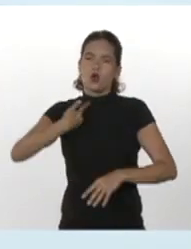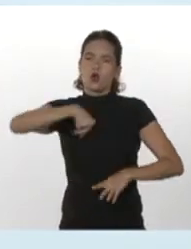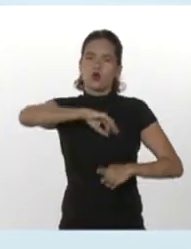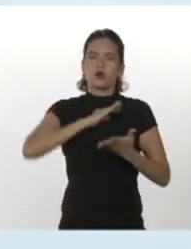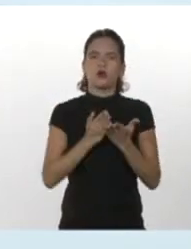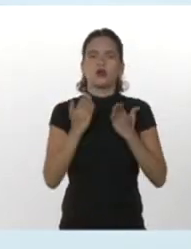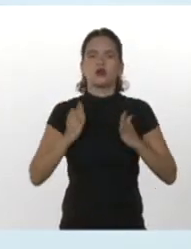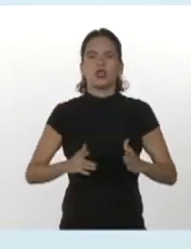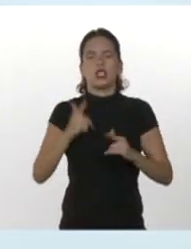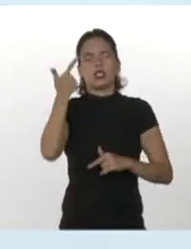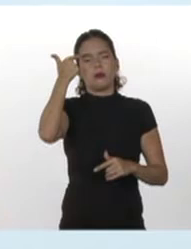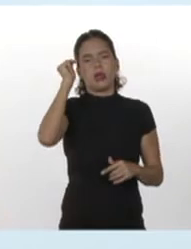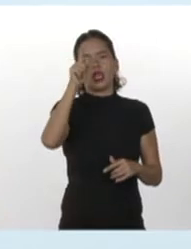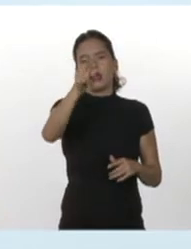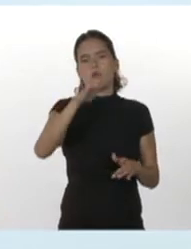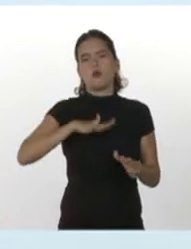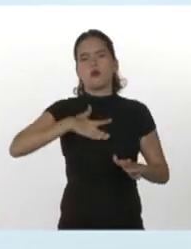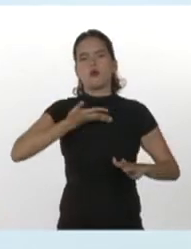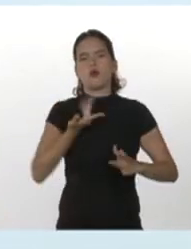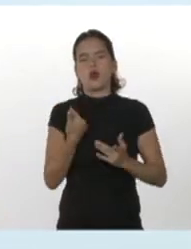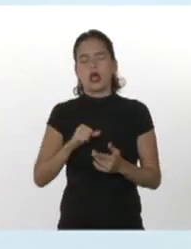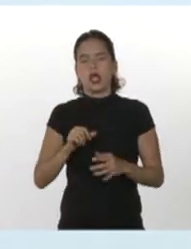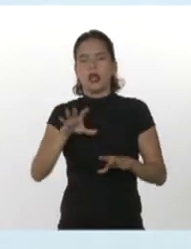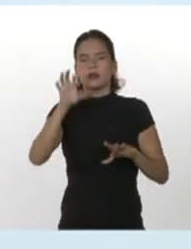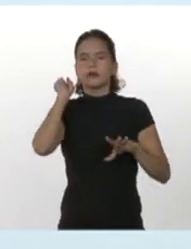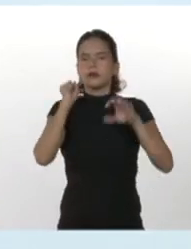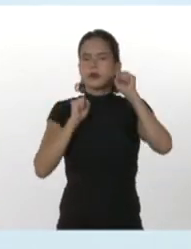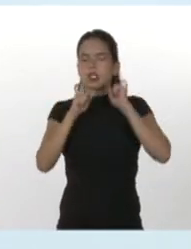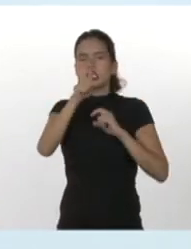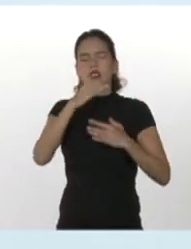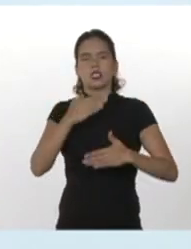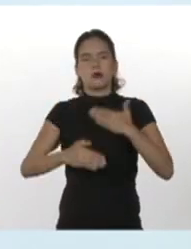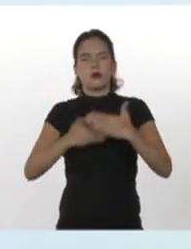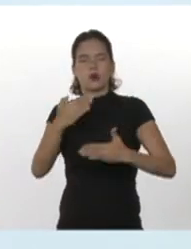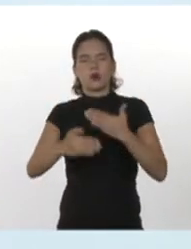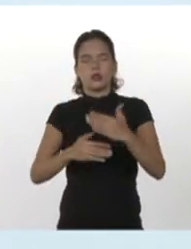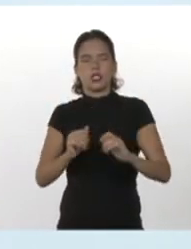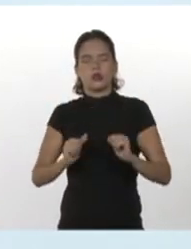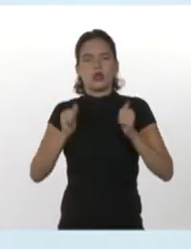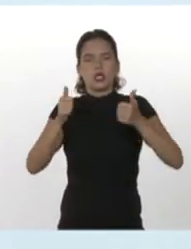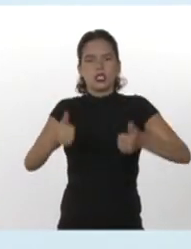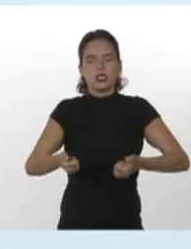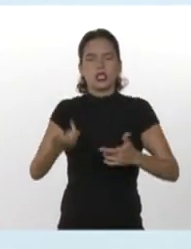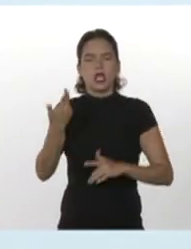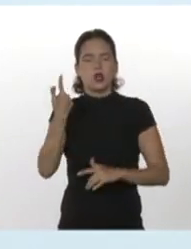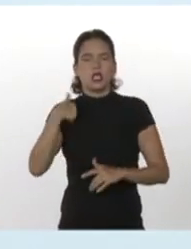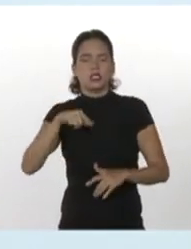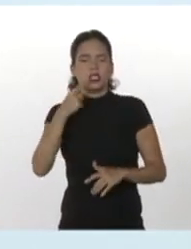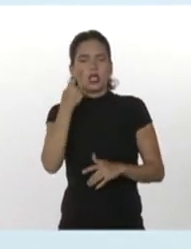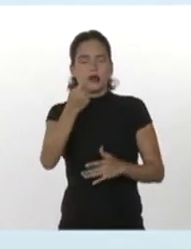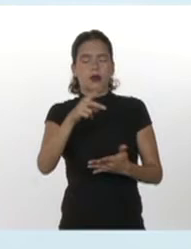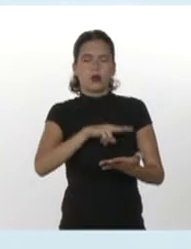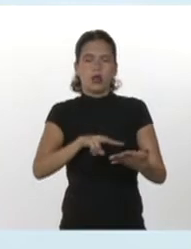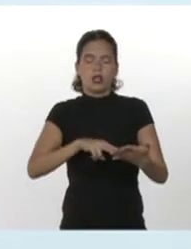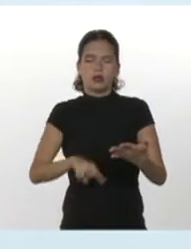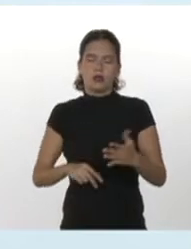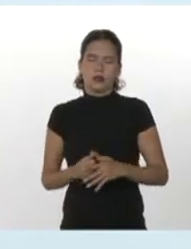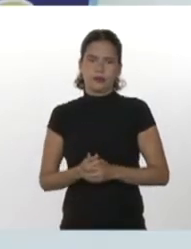estudiante para que él pueda adquirir ese proceso inicial en cuanto a lo que se refiere a la